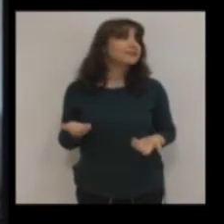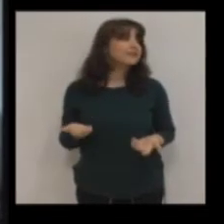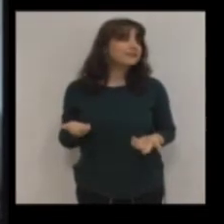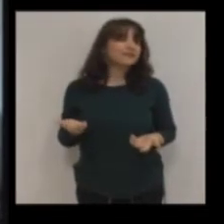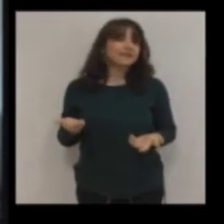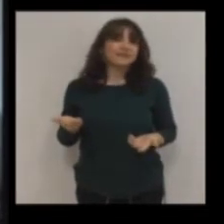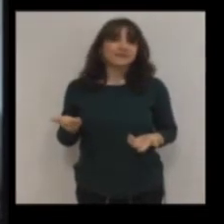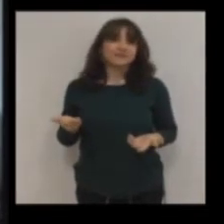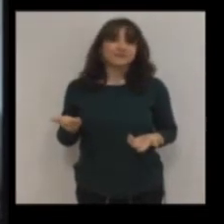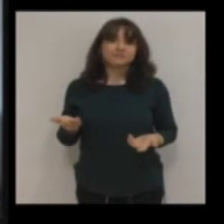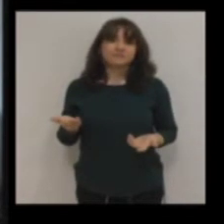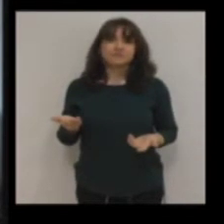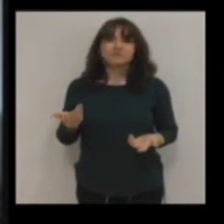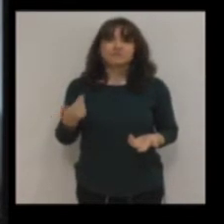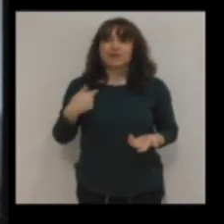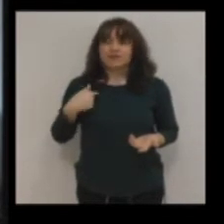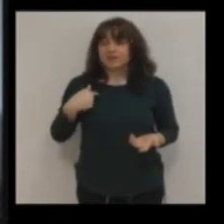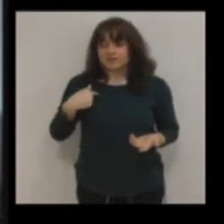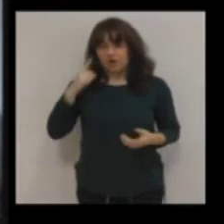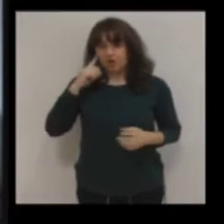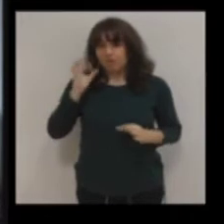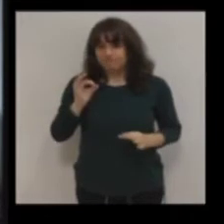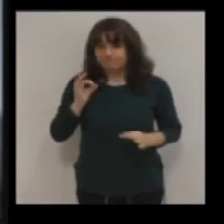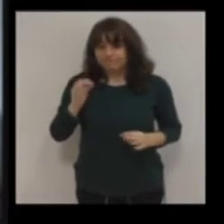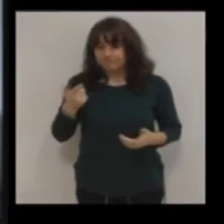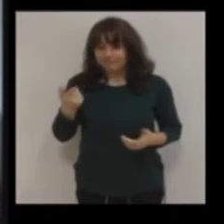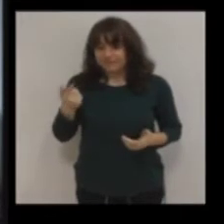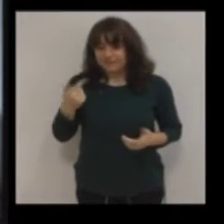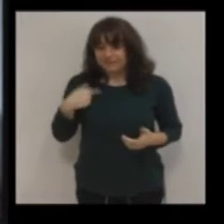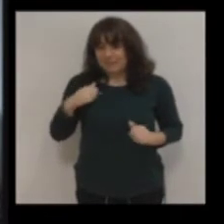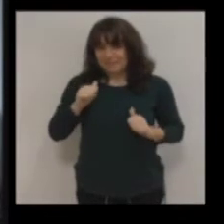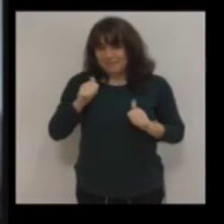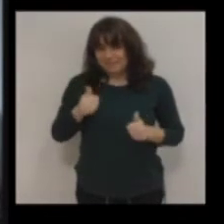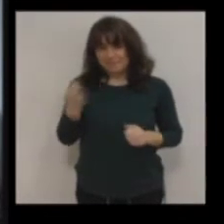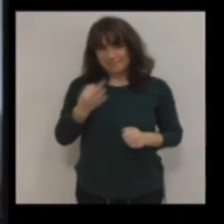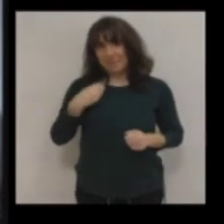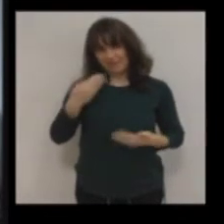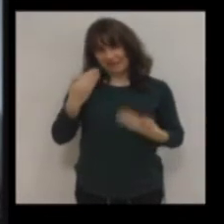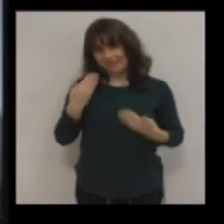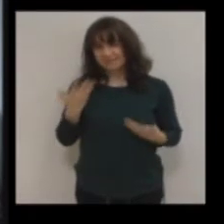supuesto, ese principio por el que debería de haber comenzado.